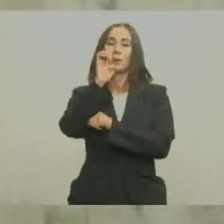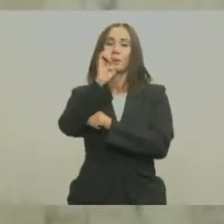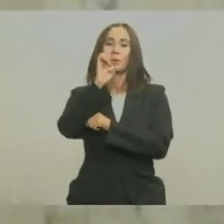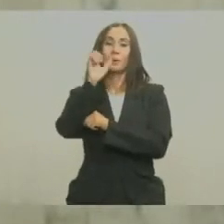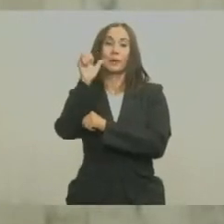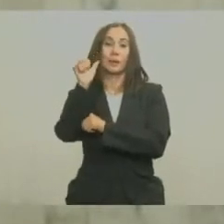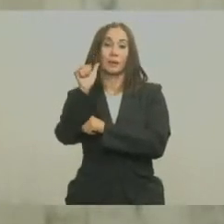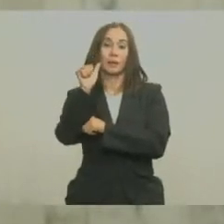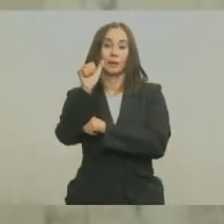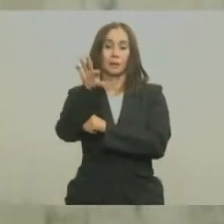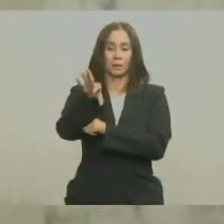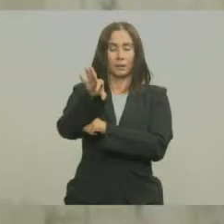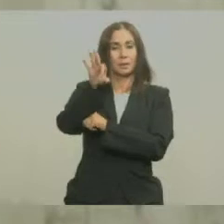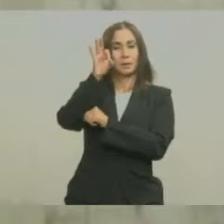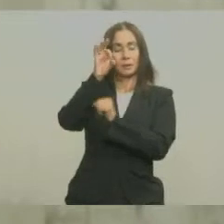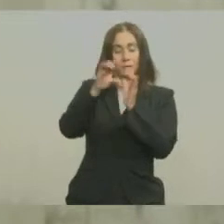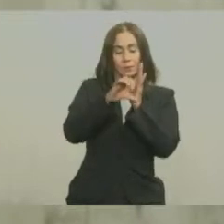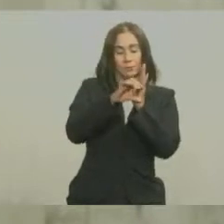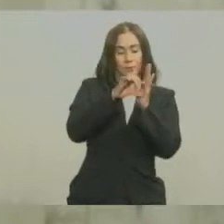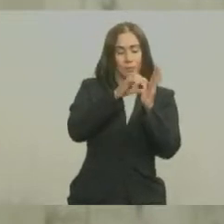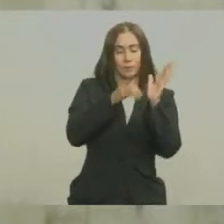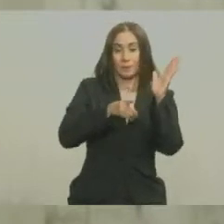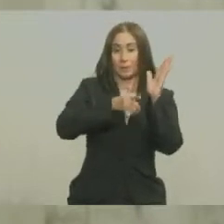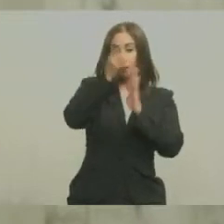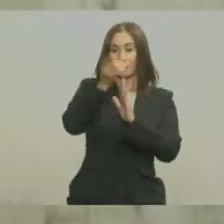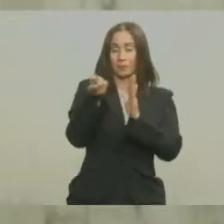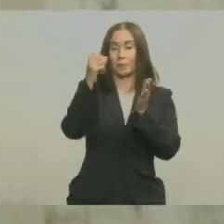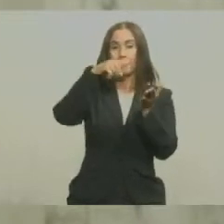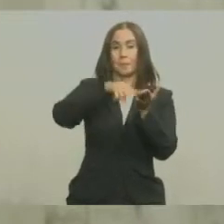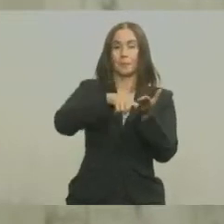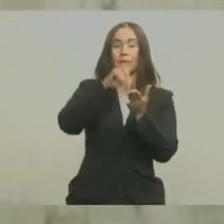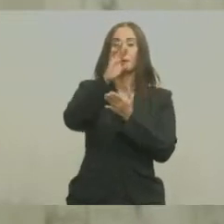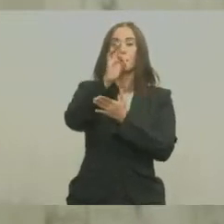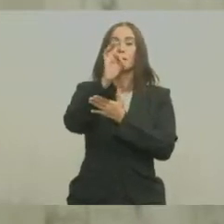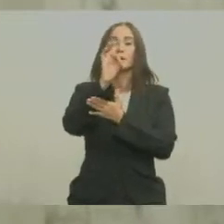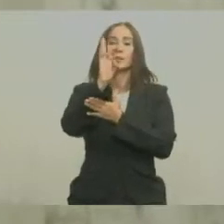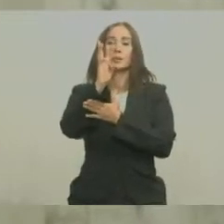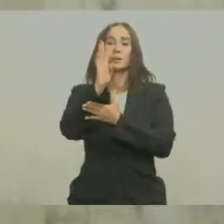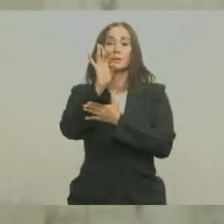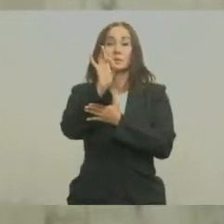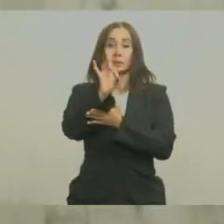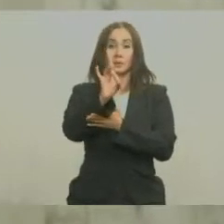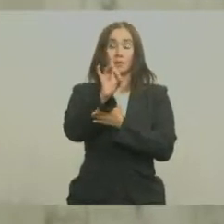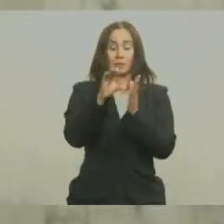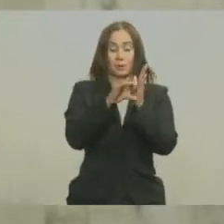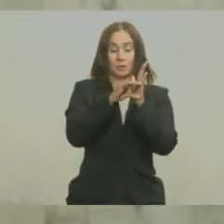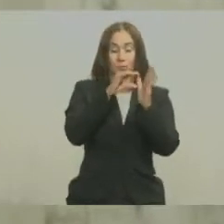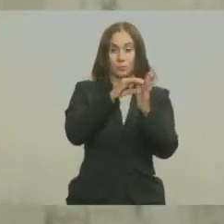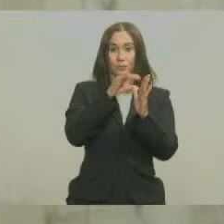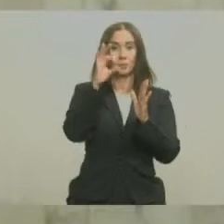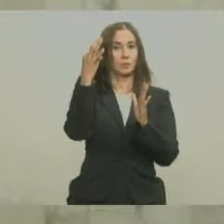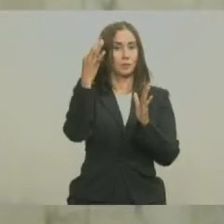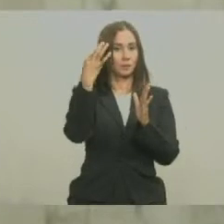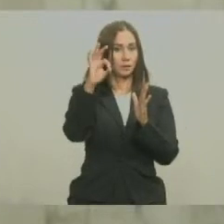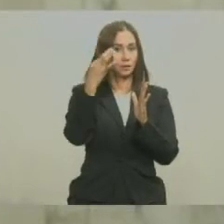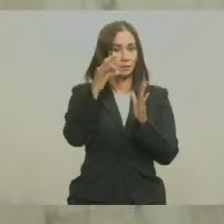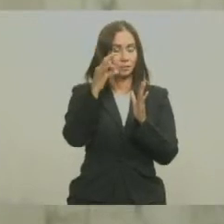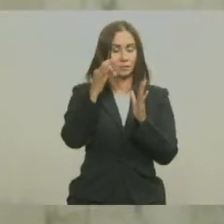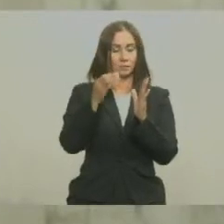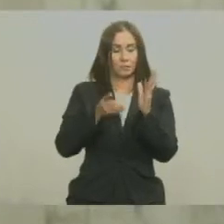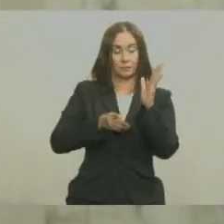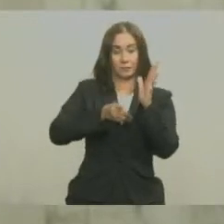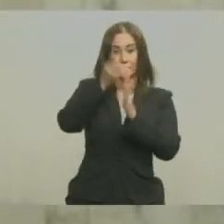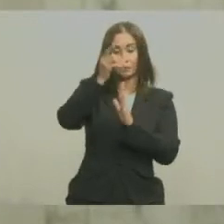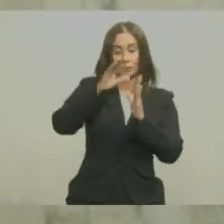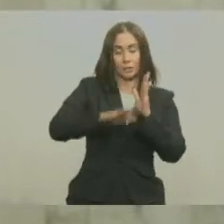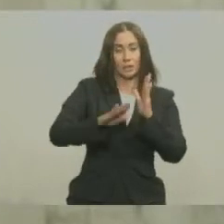encontramos la Convención Americana sobre Derechos Humanos de 1969, cuyo artículo 19 sobre los derechos del